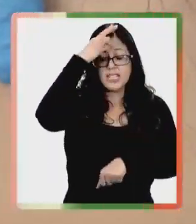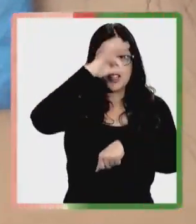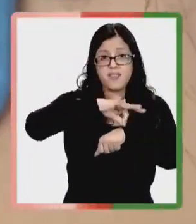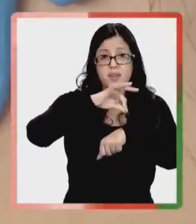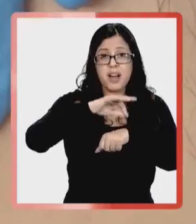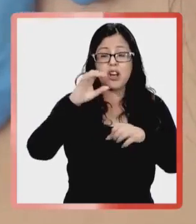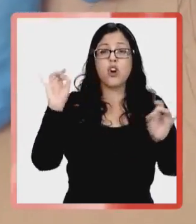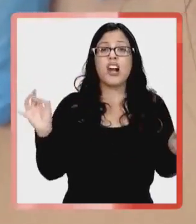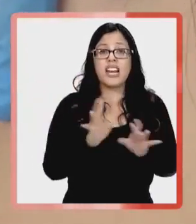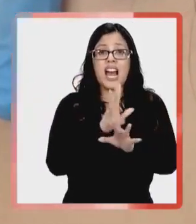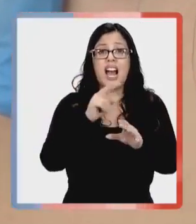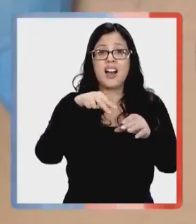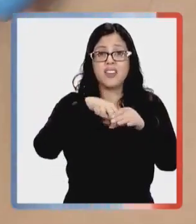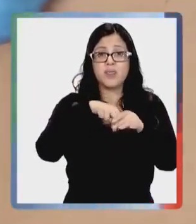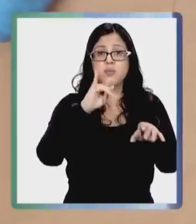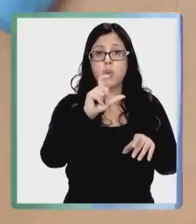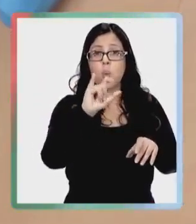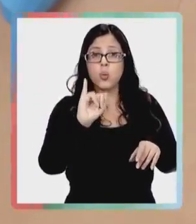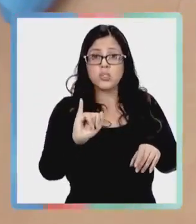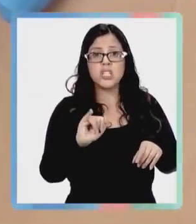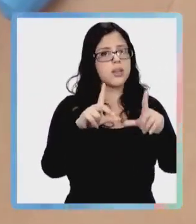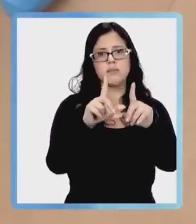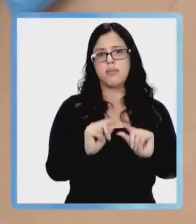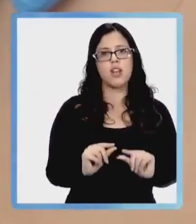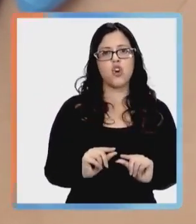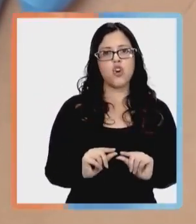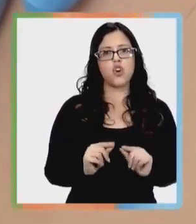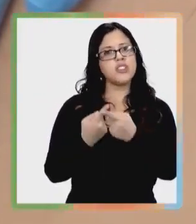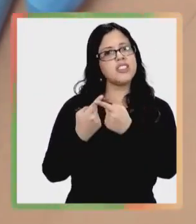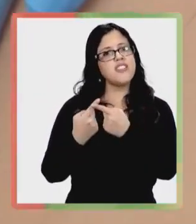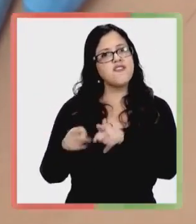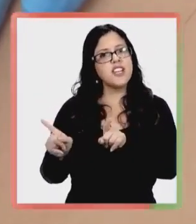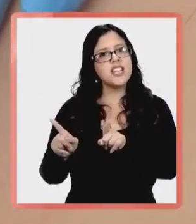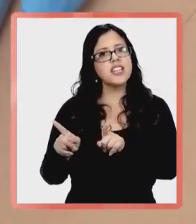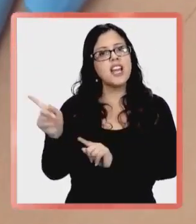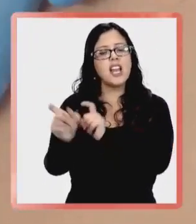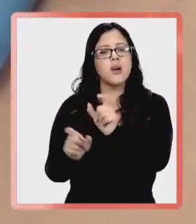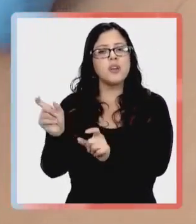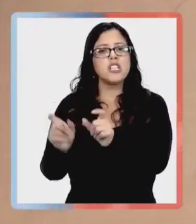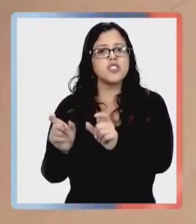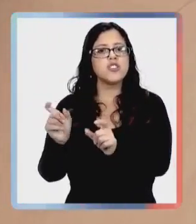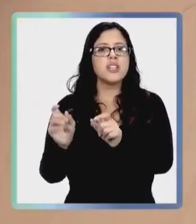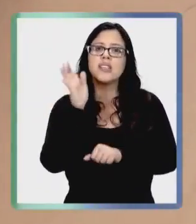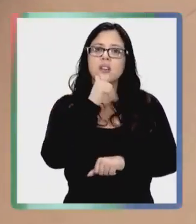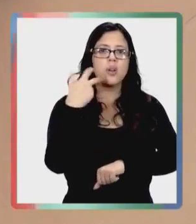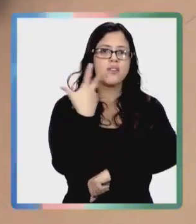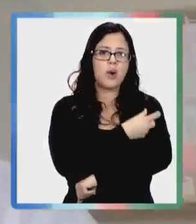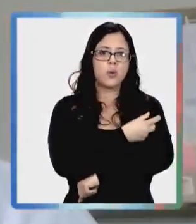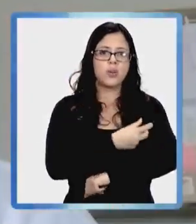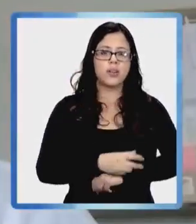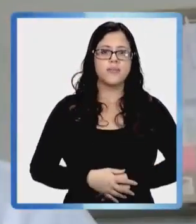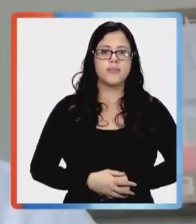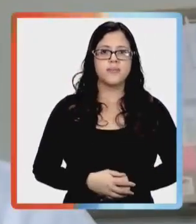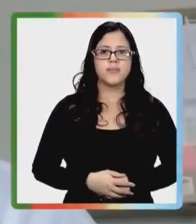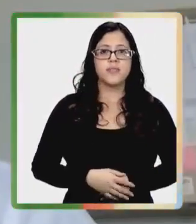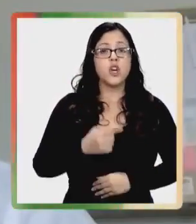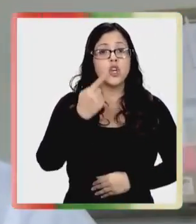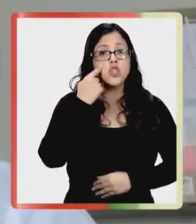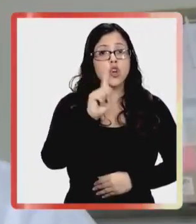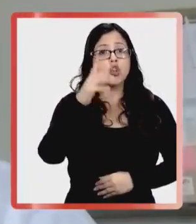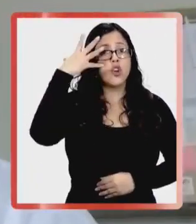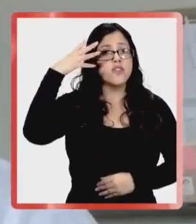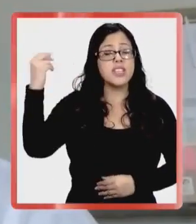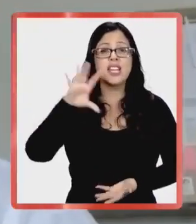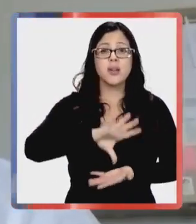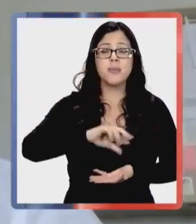de llegar a la UCI, de que nos intuben, es bajísima con respecto a aquellos que no están vacunados. No hay que